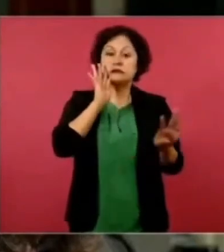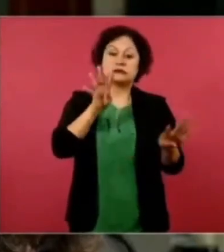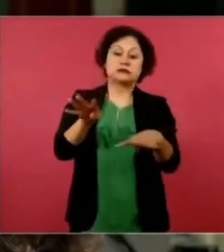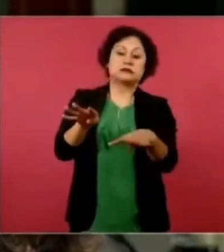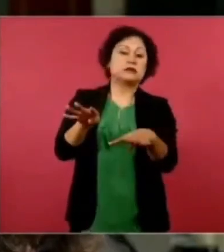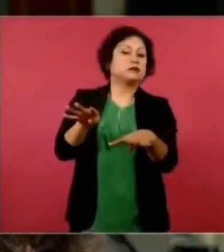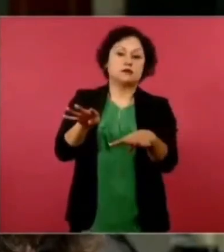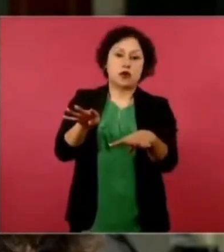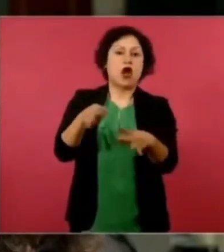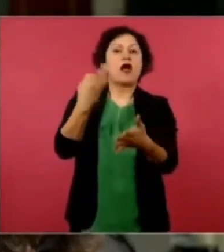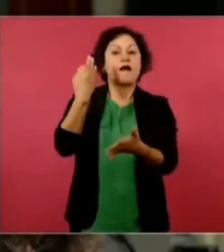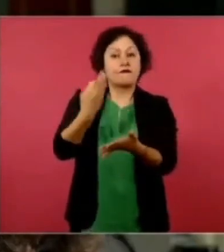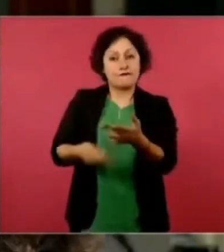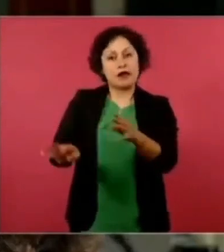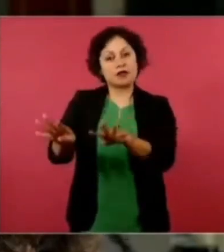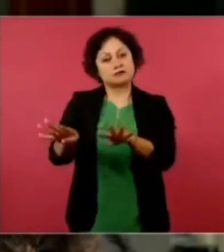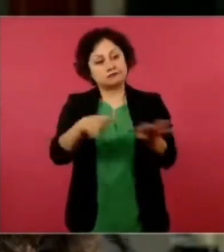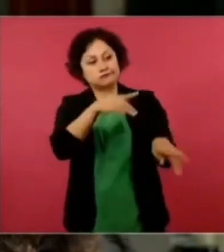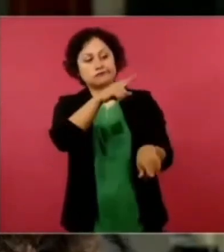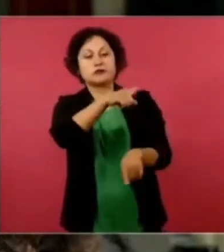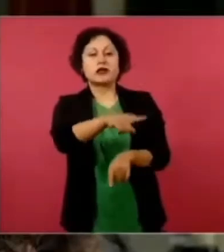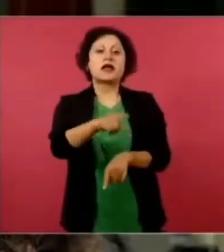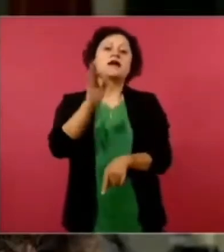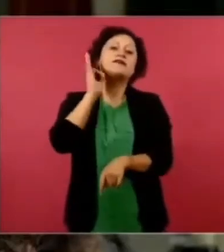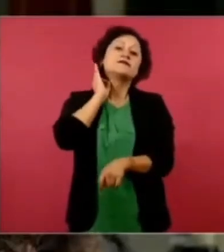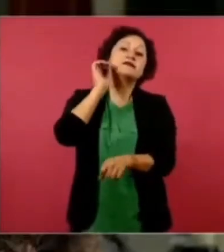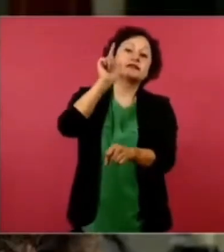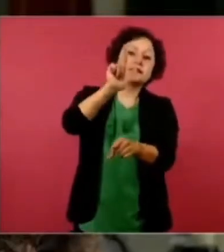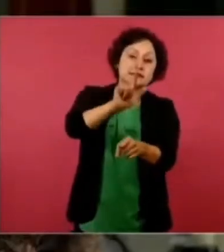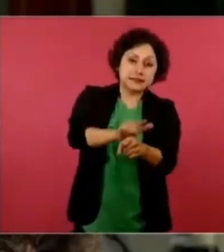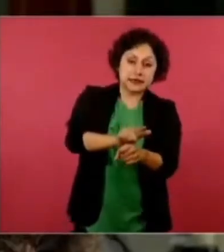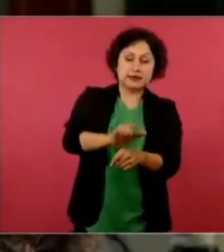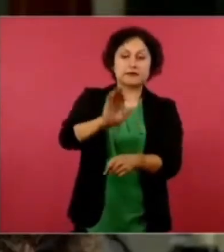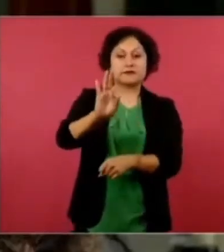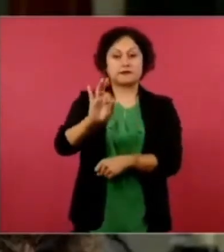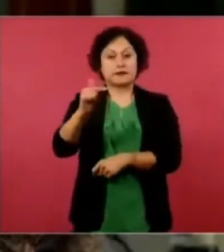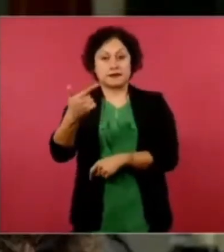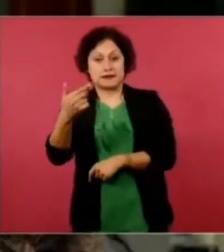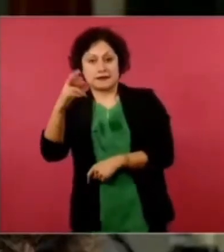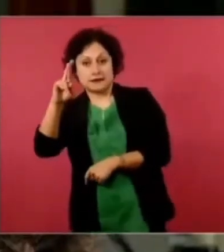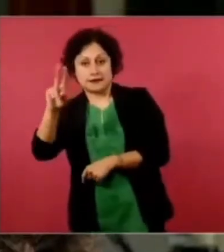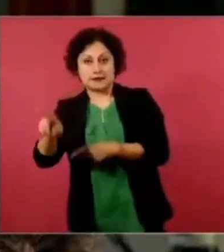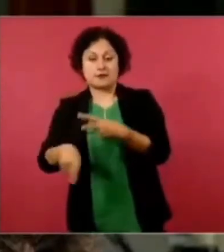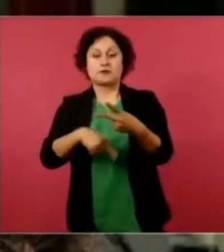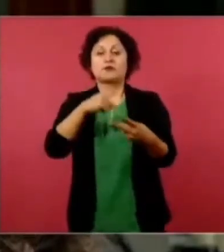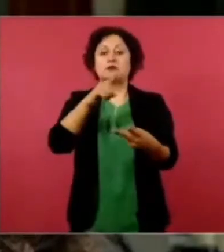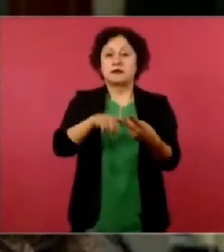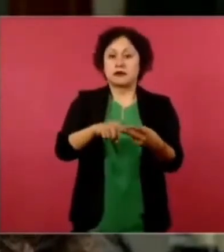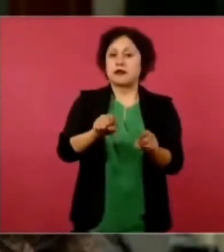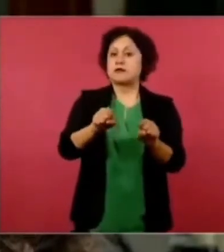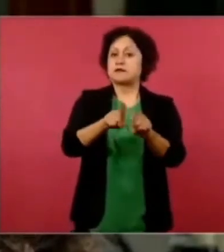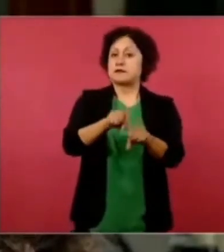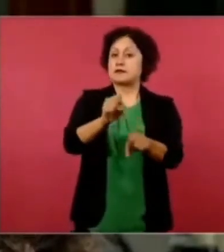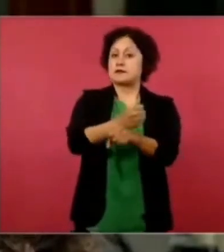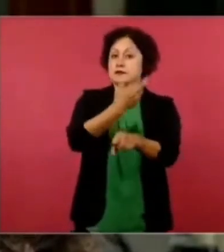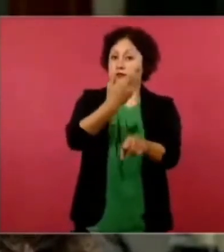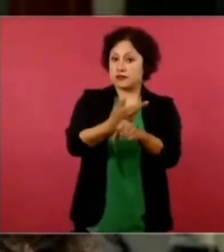Fiscal General de la República, a la Fiscalía General de la República y a la Secretaría de la Defensa